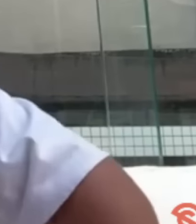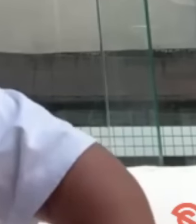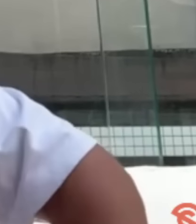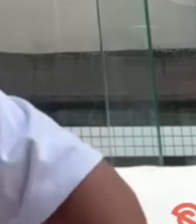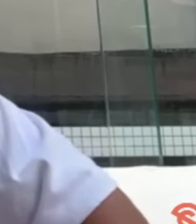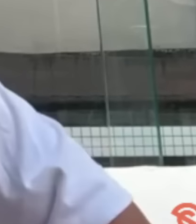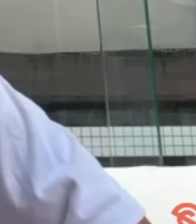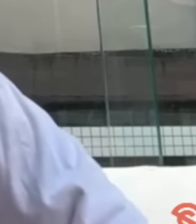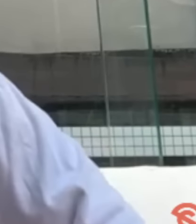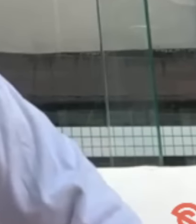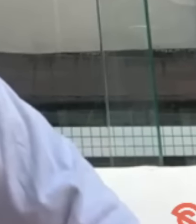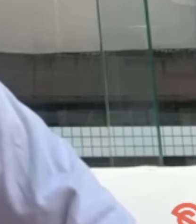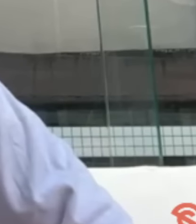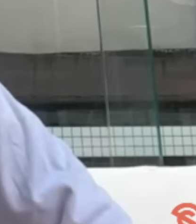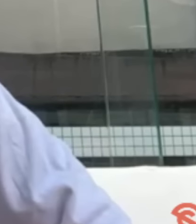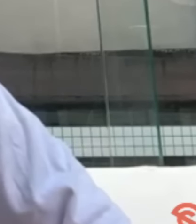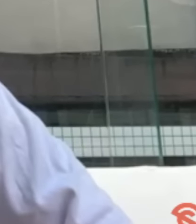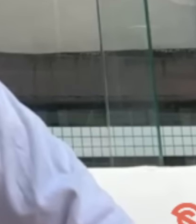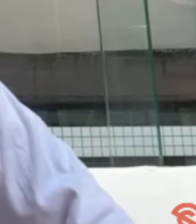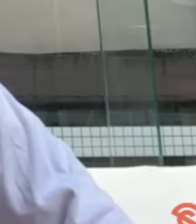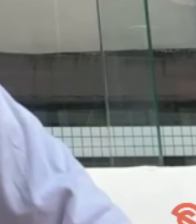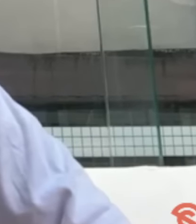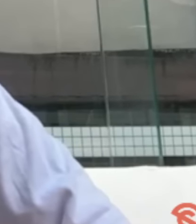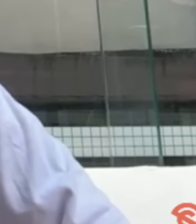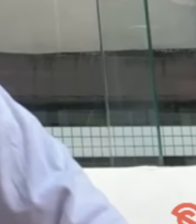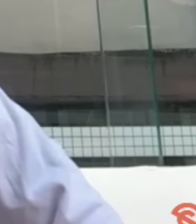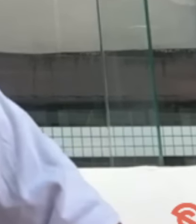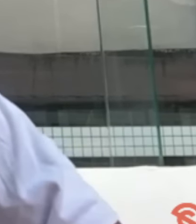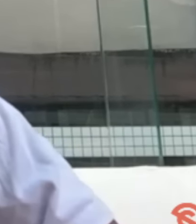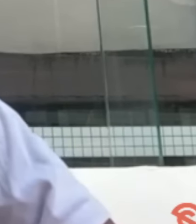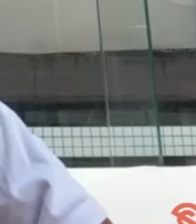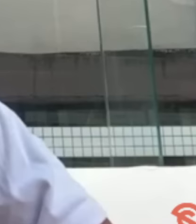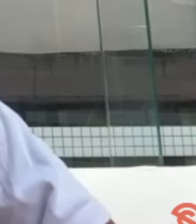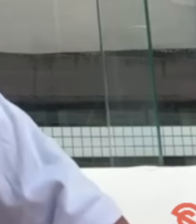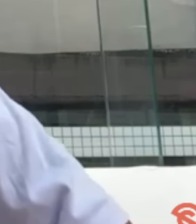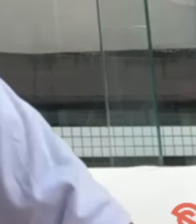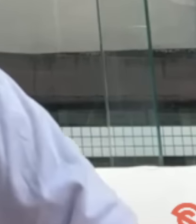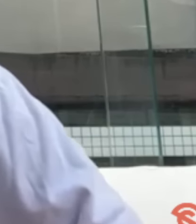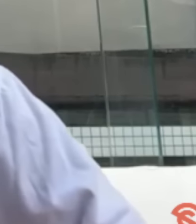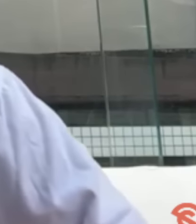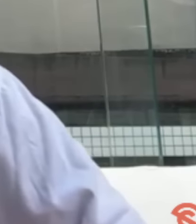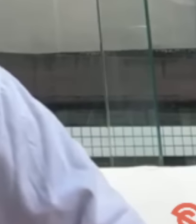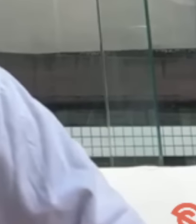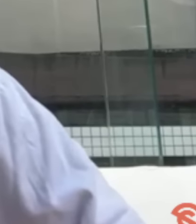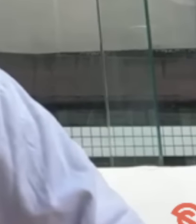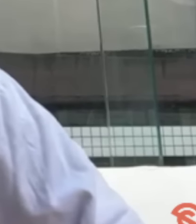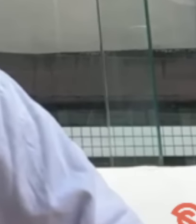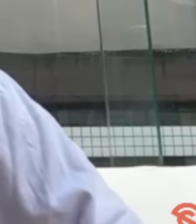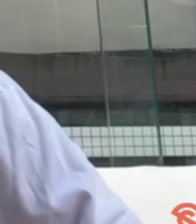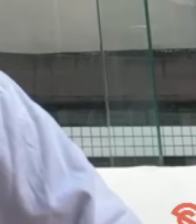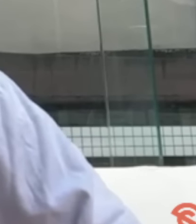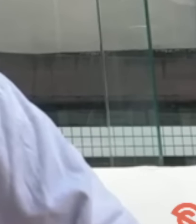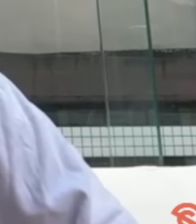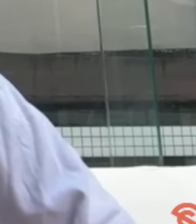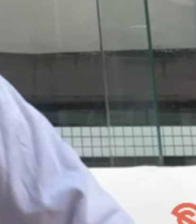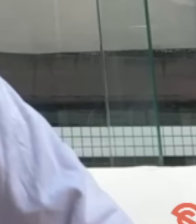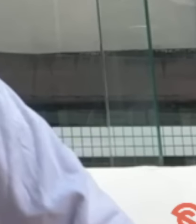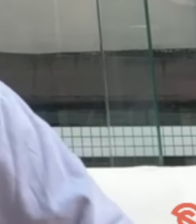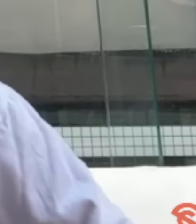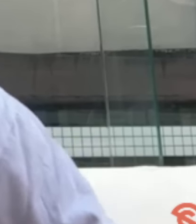Qué cosas, ¿no? Y esos son los grandes periodistas de México. Le ardió en la coliflor que lo haya puesto de